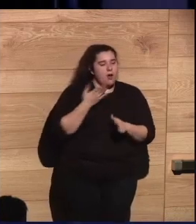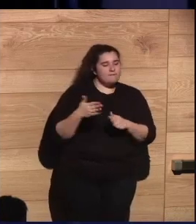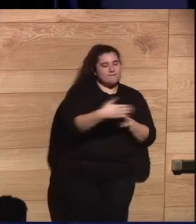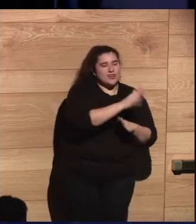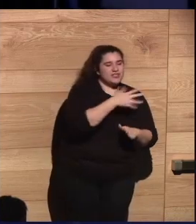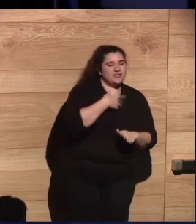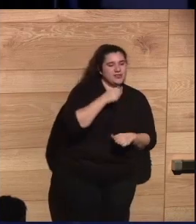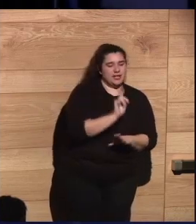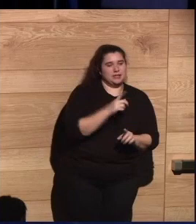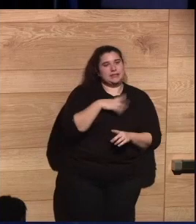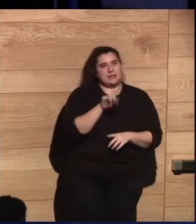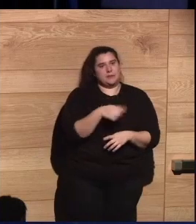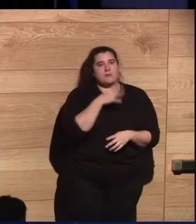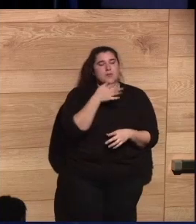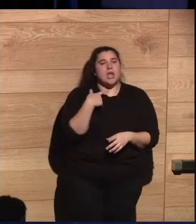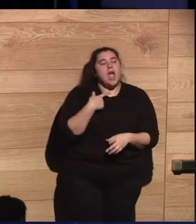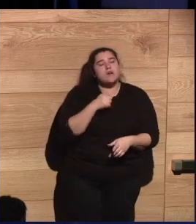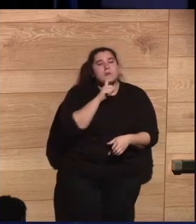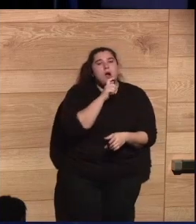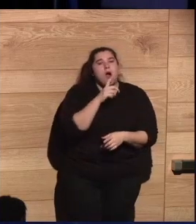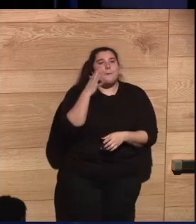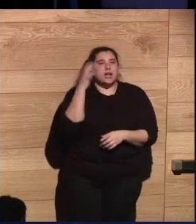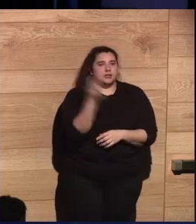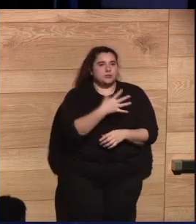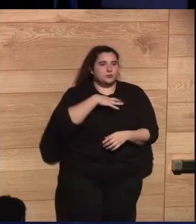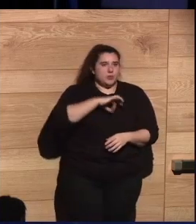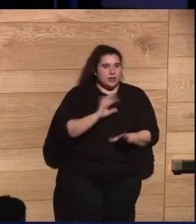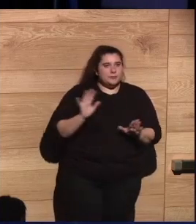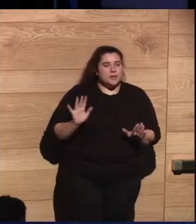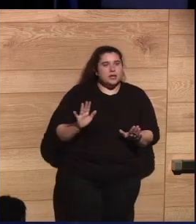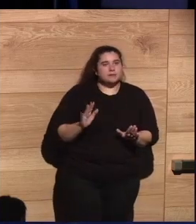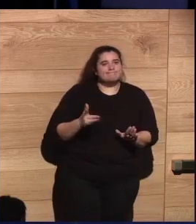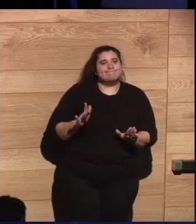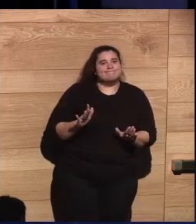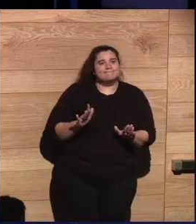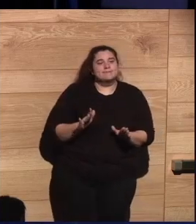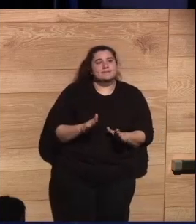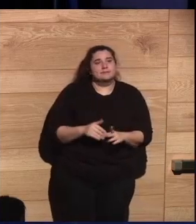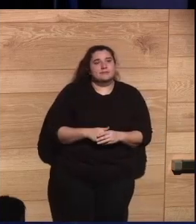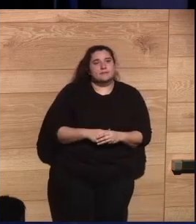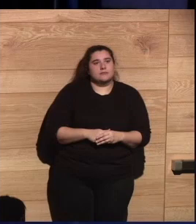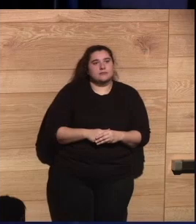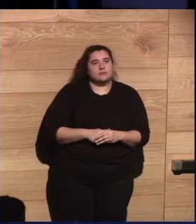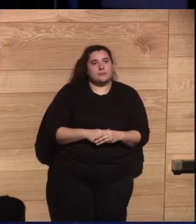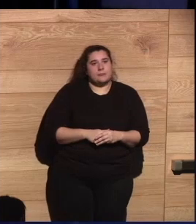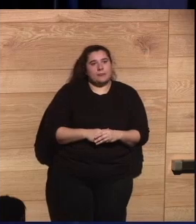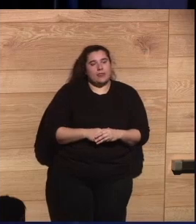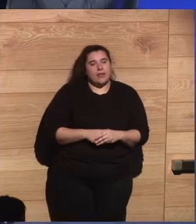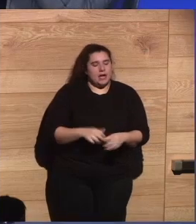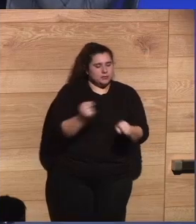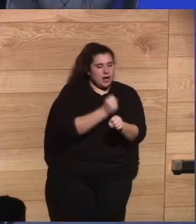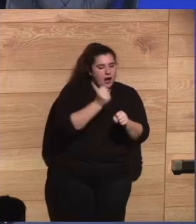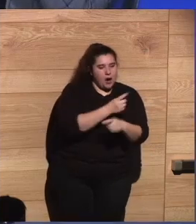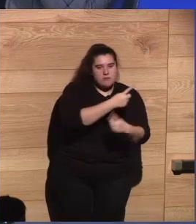¿no? Es un ejercicio de riesgo, pero al igual que cualquiera en su